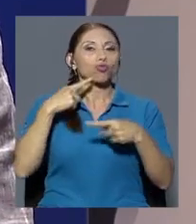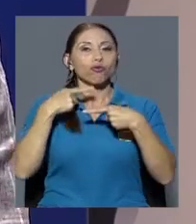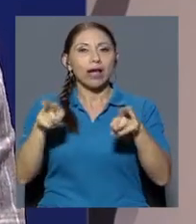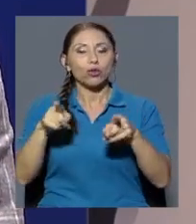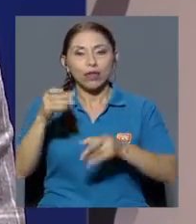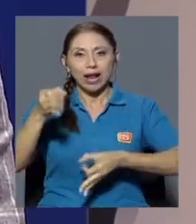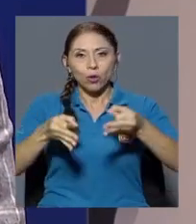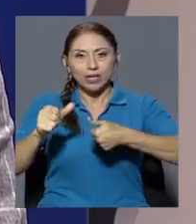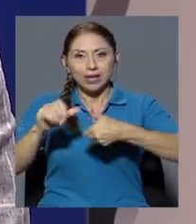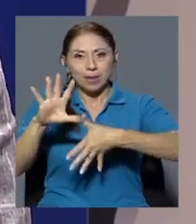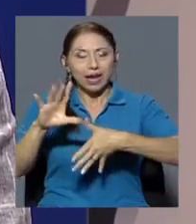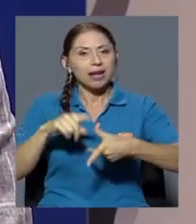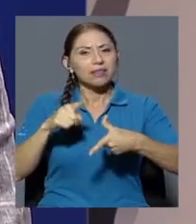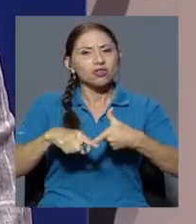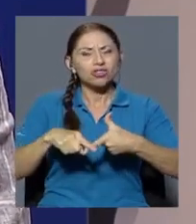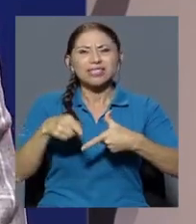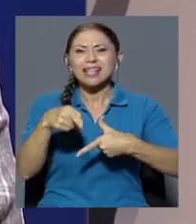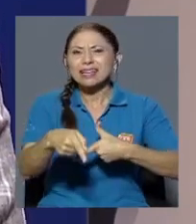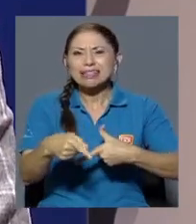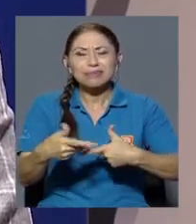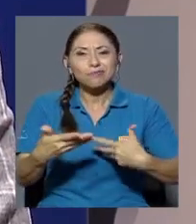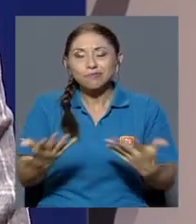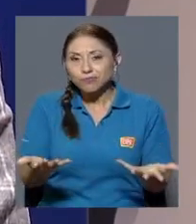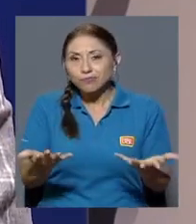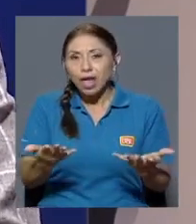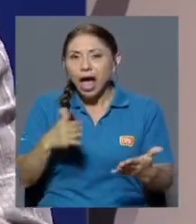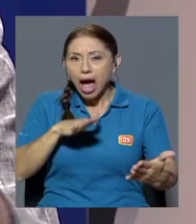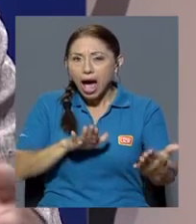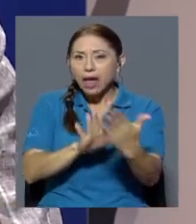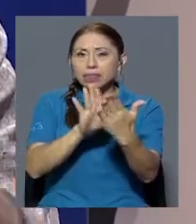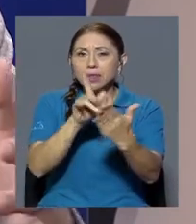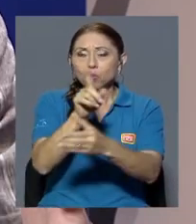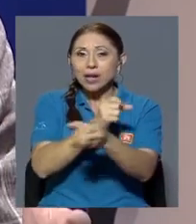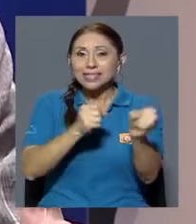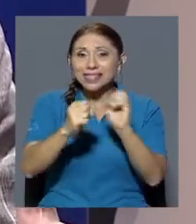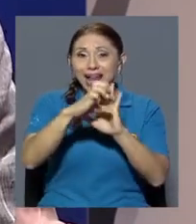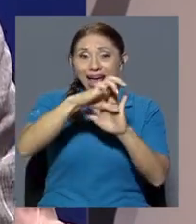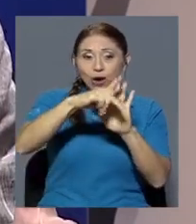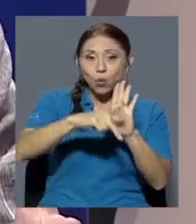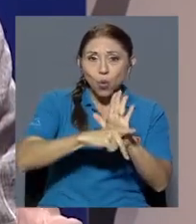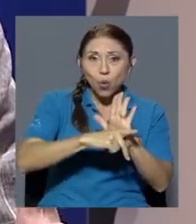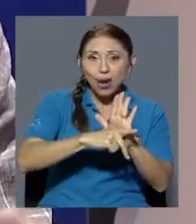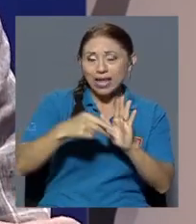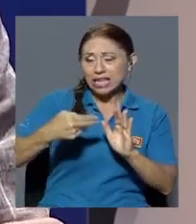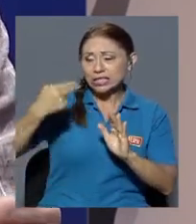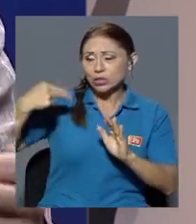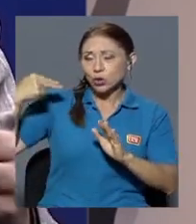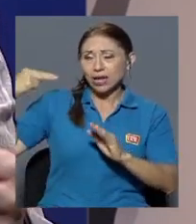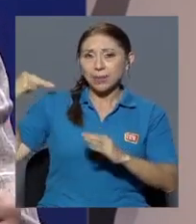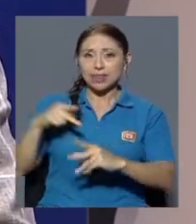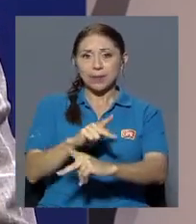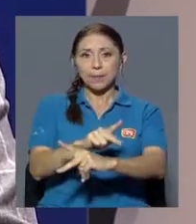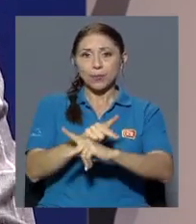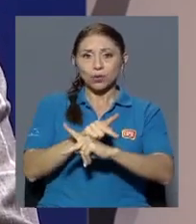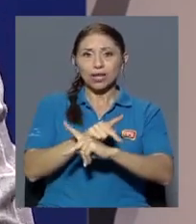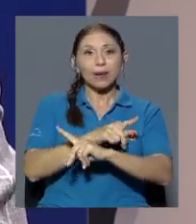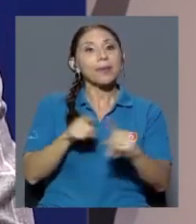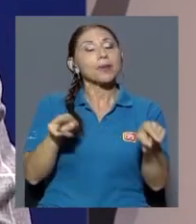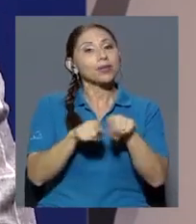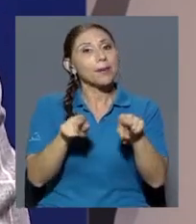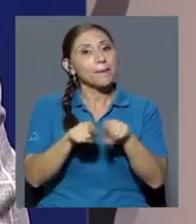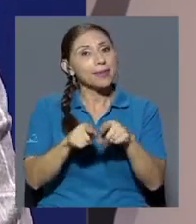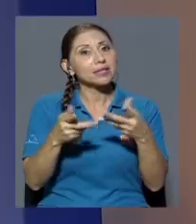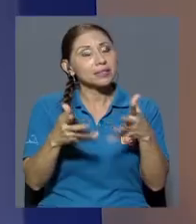entonces aquí estamos ante una sala que históricamente ha sido protectora pero igualmente aunque la